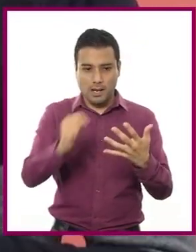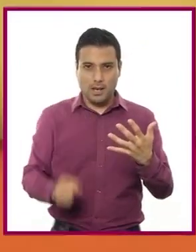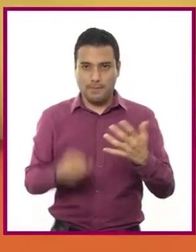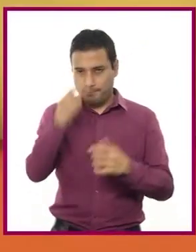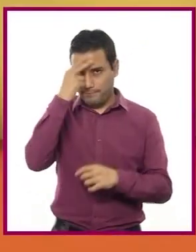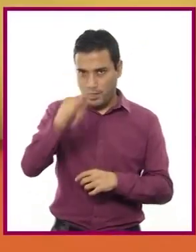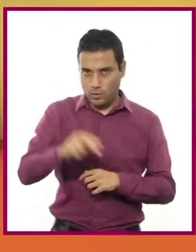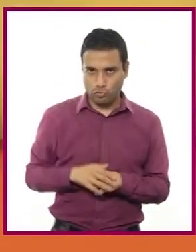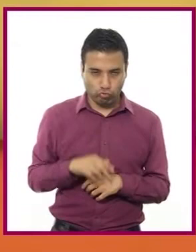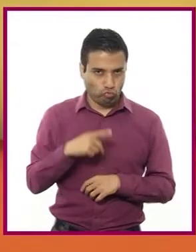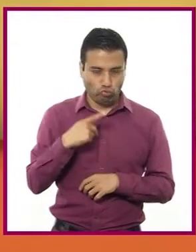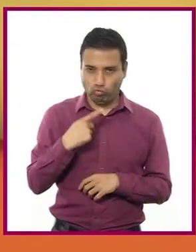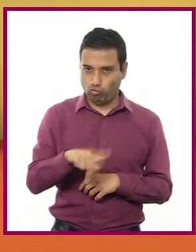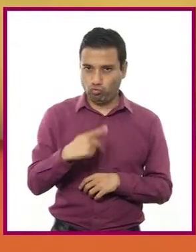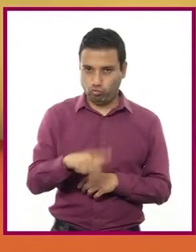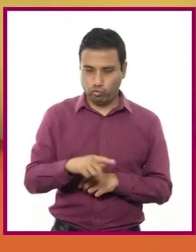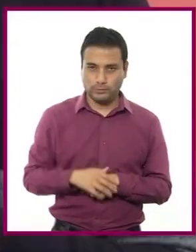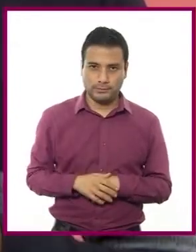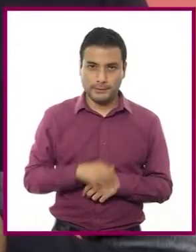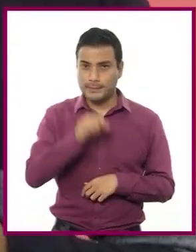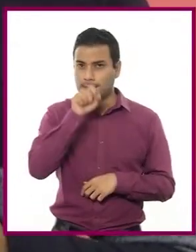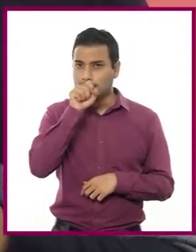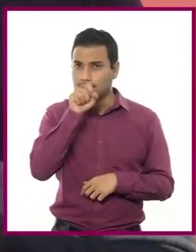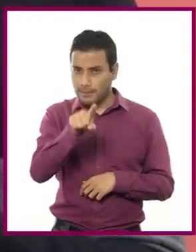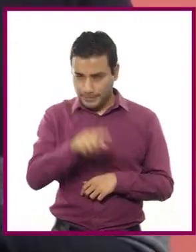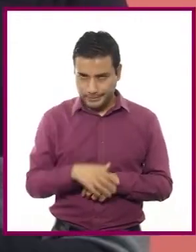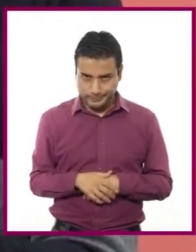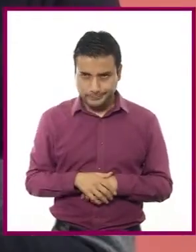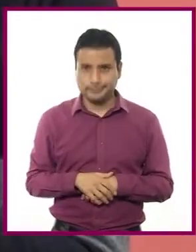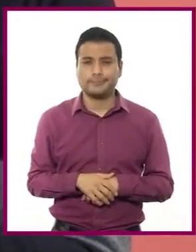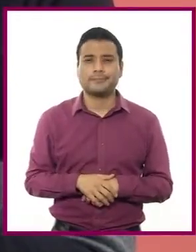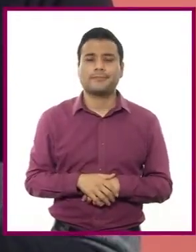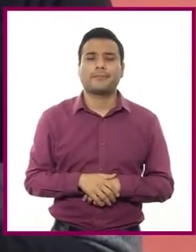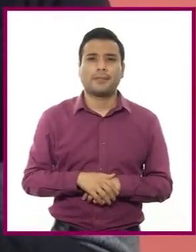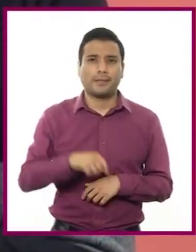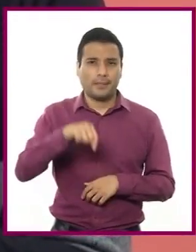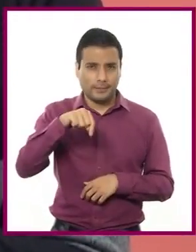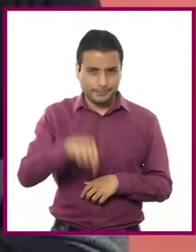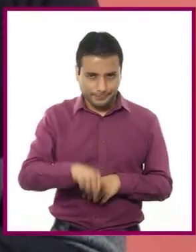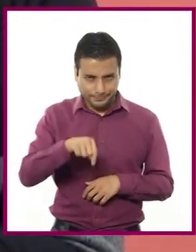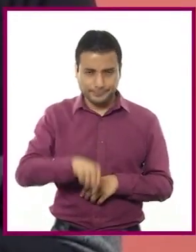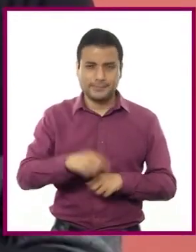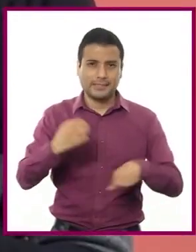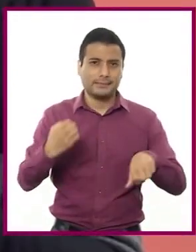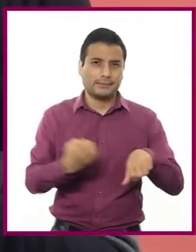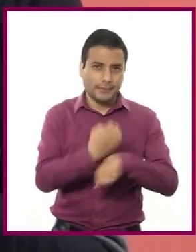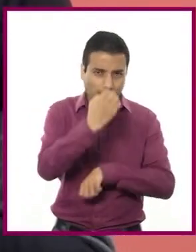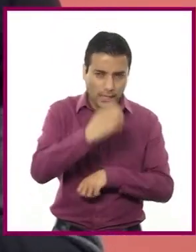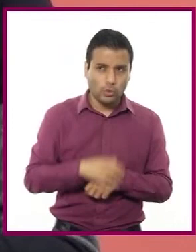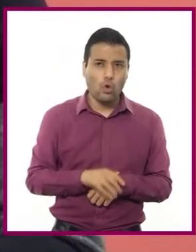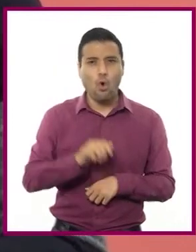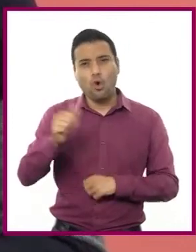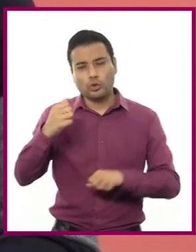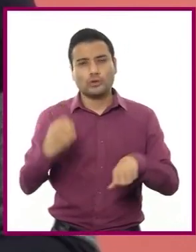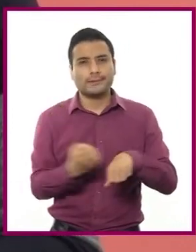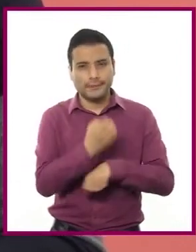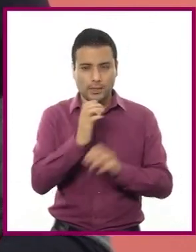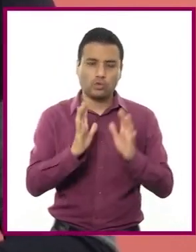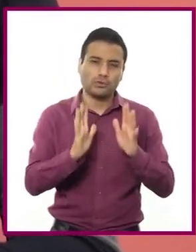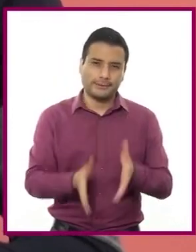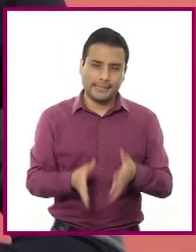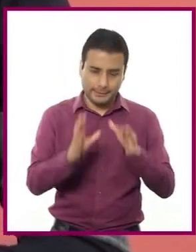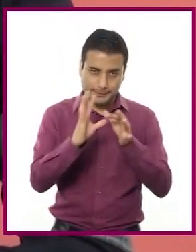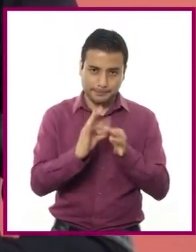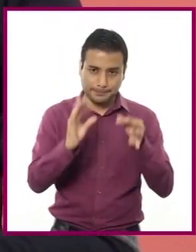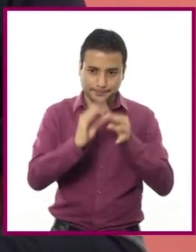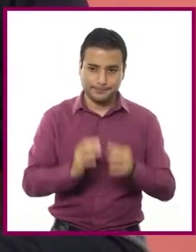país, también del entorno local y hemos mencionado diversos de nuestra comunidad. De